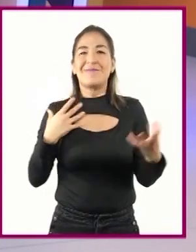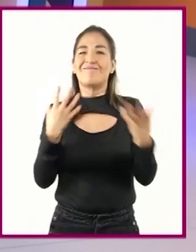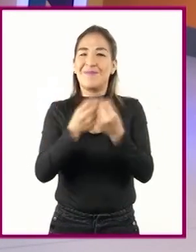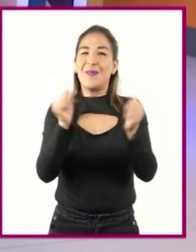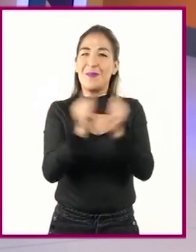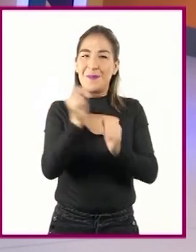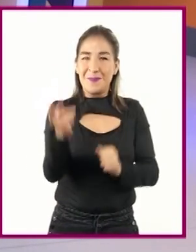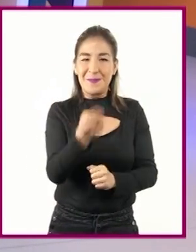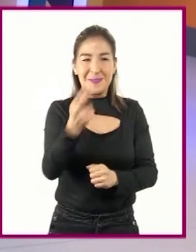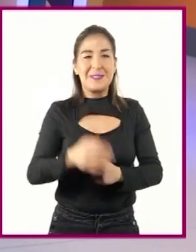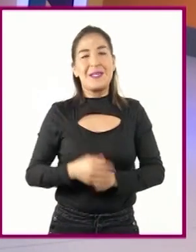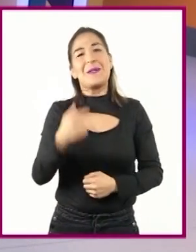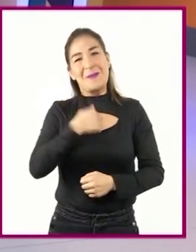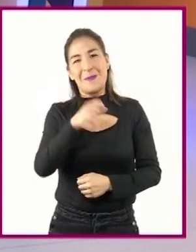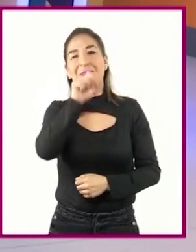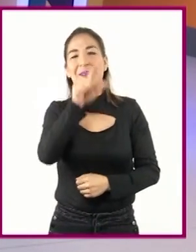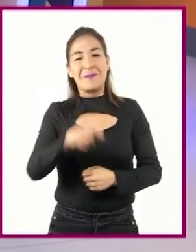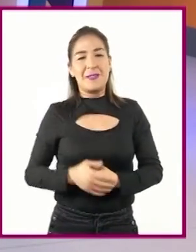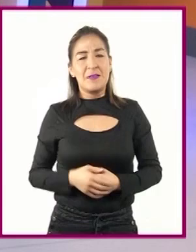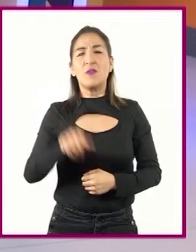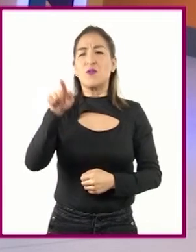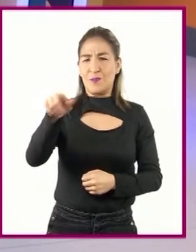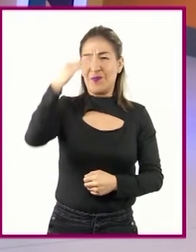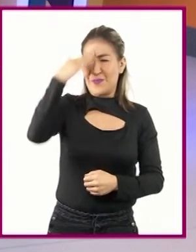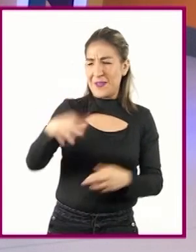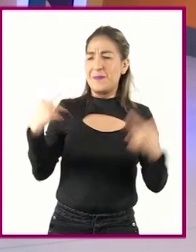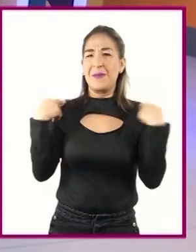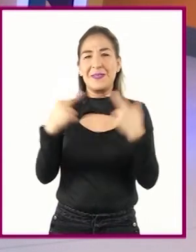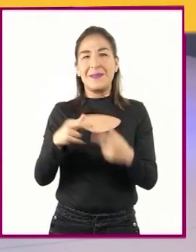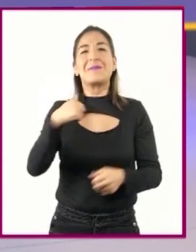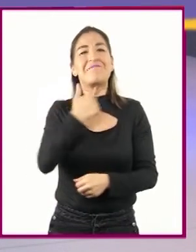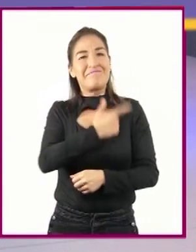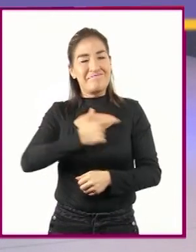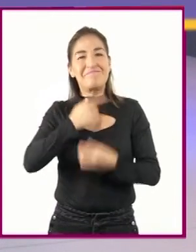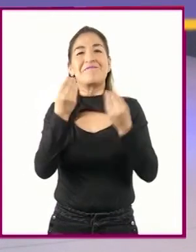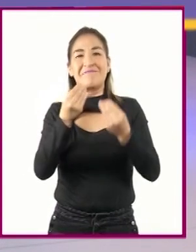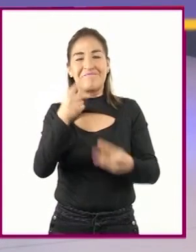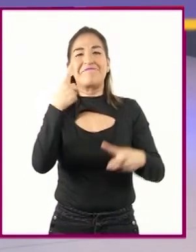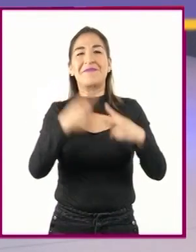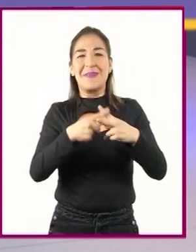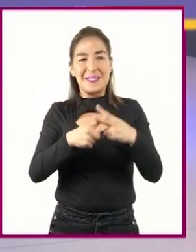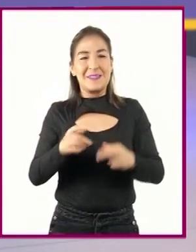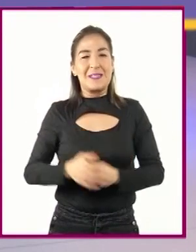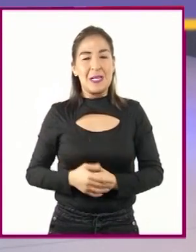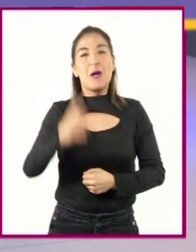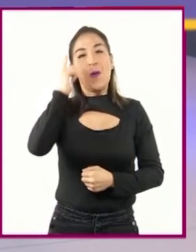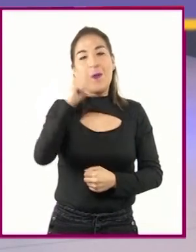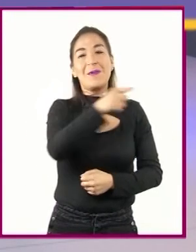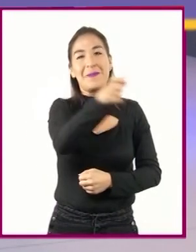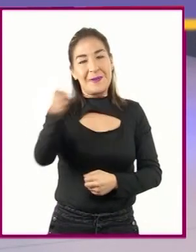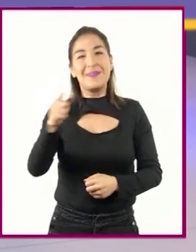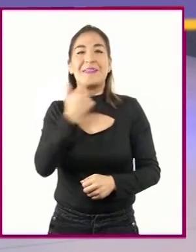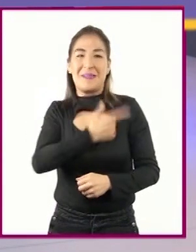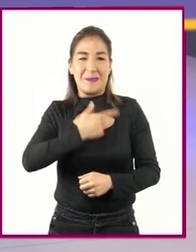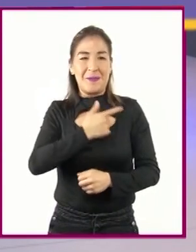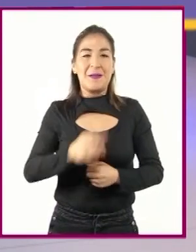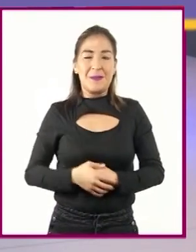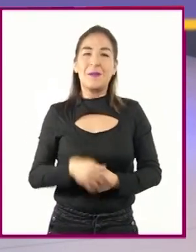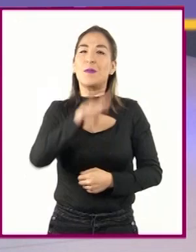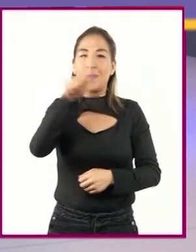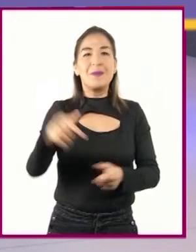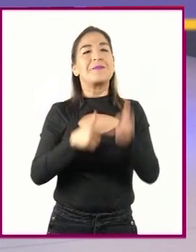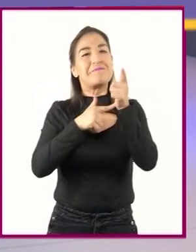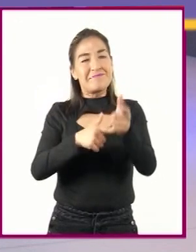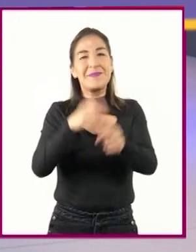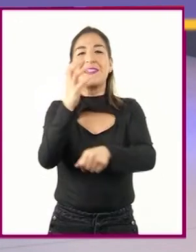ustedes. Yo también. ¿Sabe, profesor? Me gustan las matemáticas. Y espero que a ustedes también. Así que no dejen